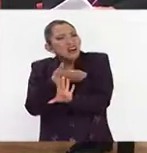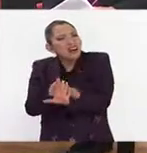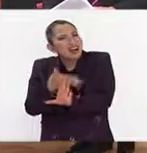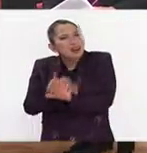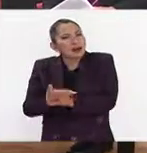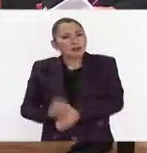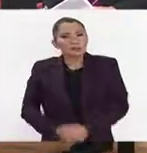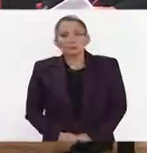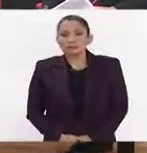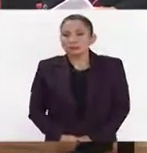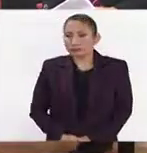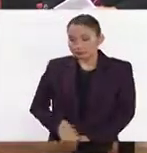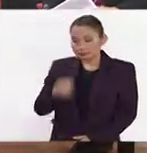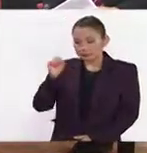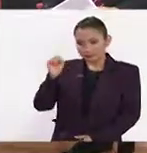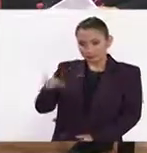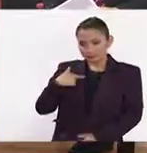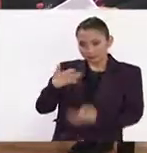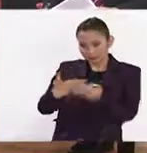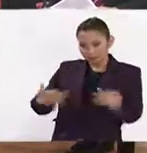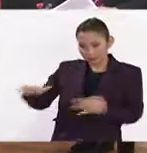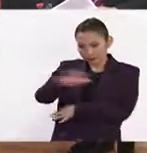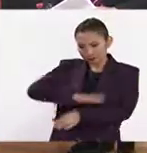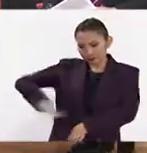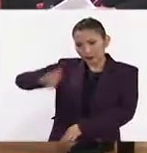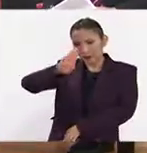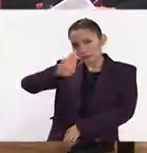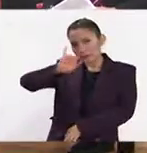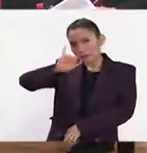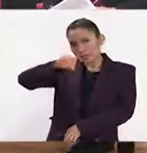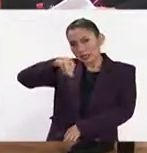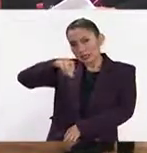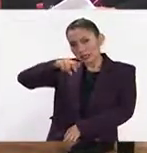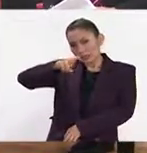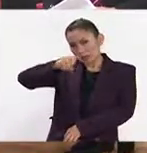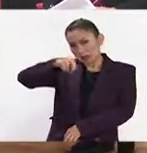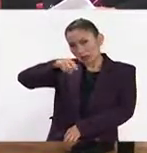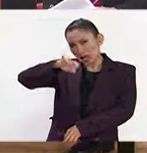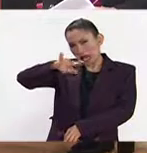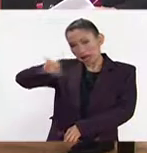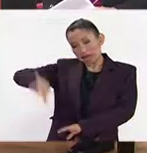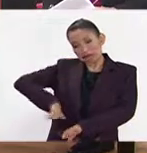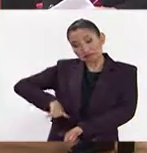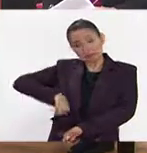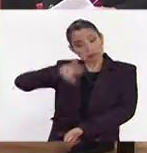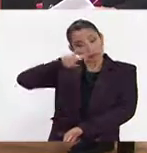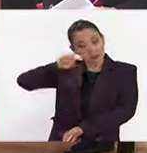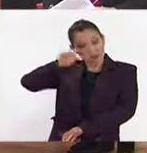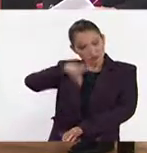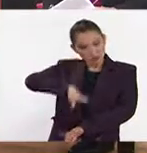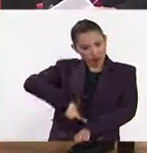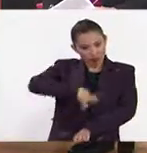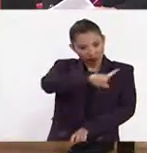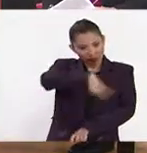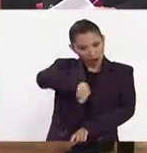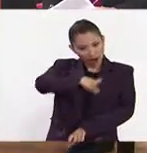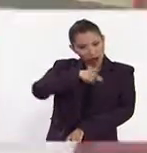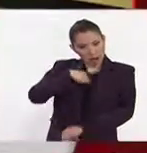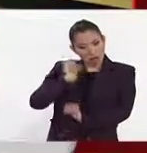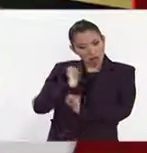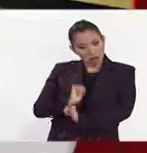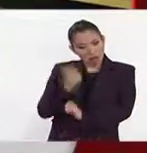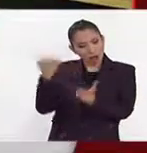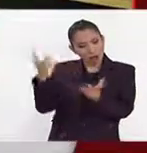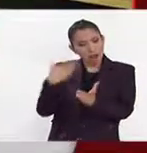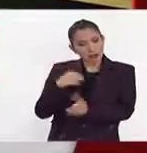de intereses? En este caso, en territorio birmano, es muy interesante cómo es que el propio gobierno se ha